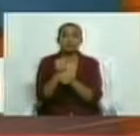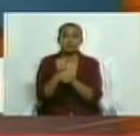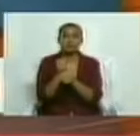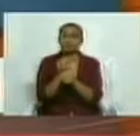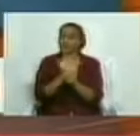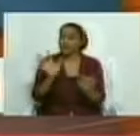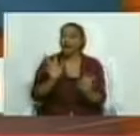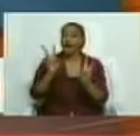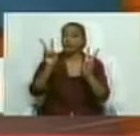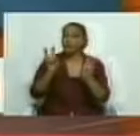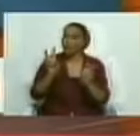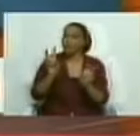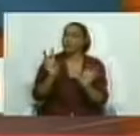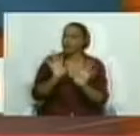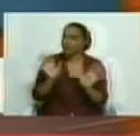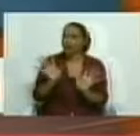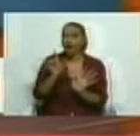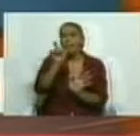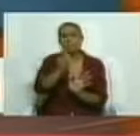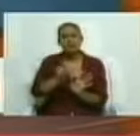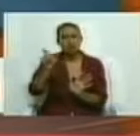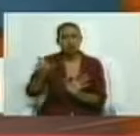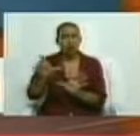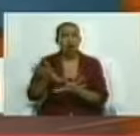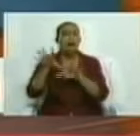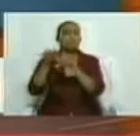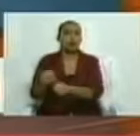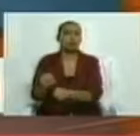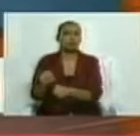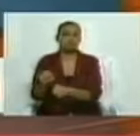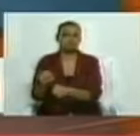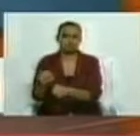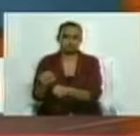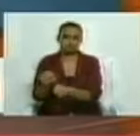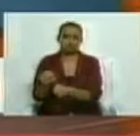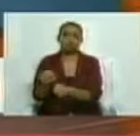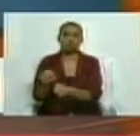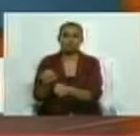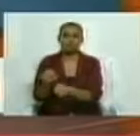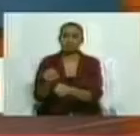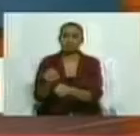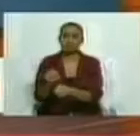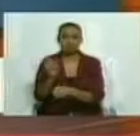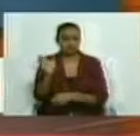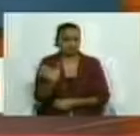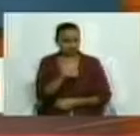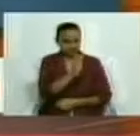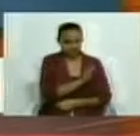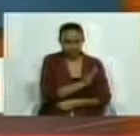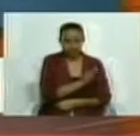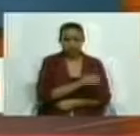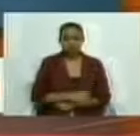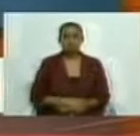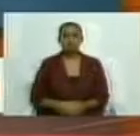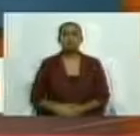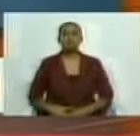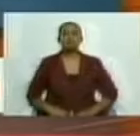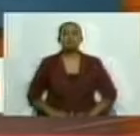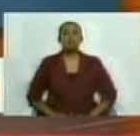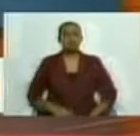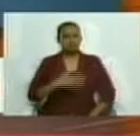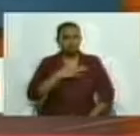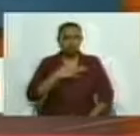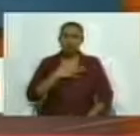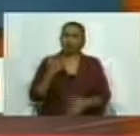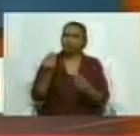detenciones y al mismo tiempo quiero también salirle al paso a algo que hemos ido observando como